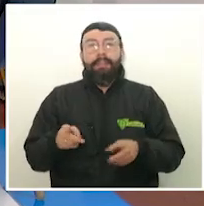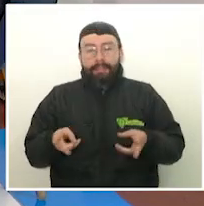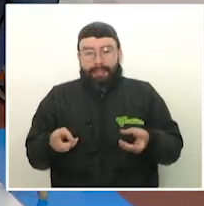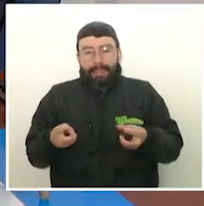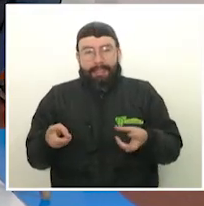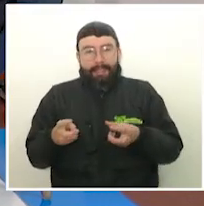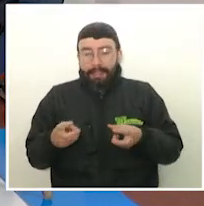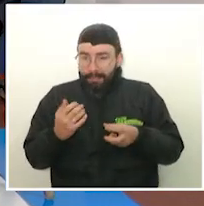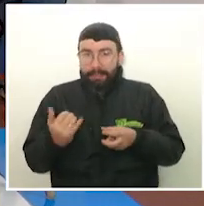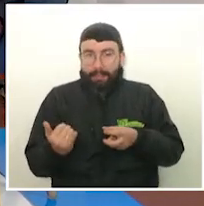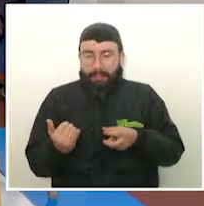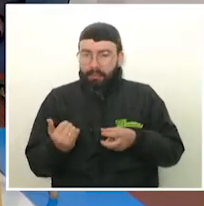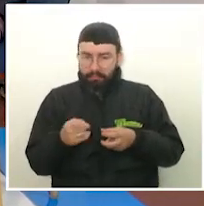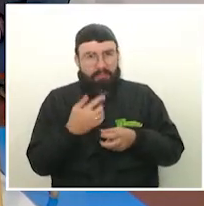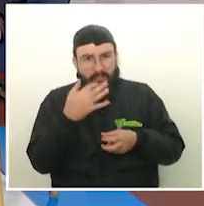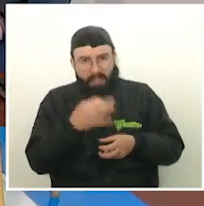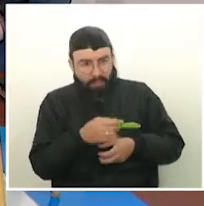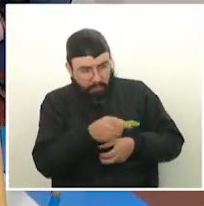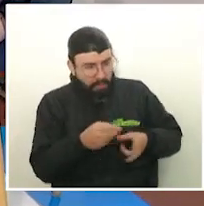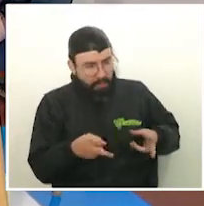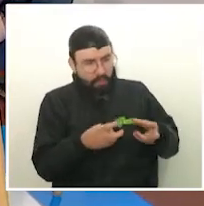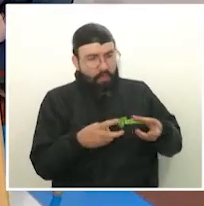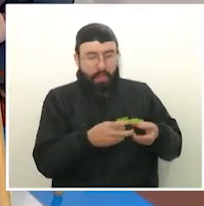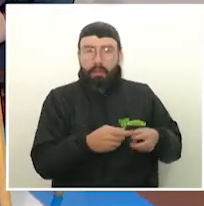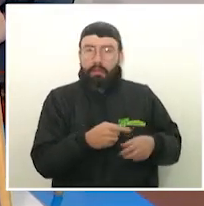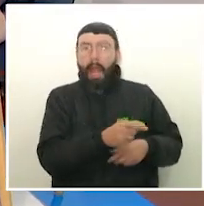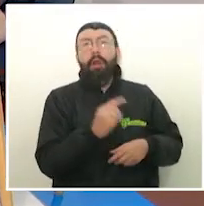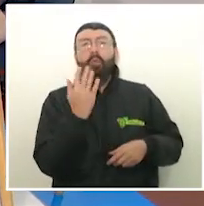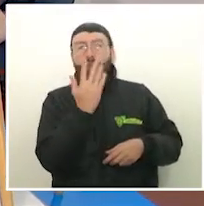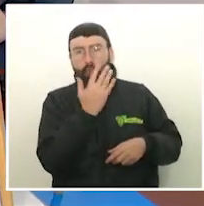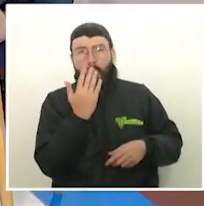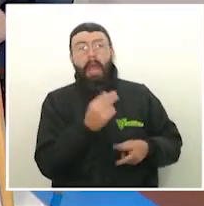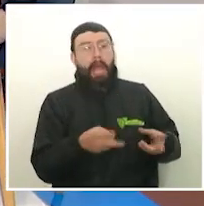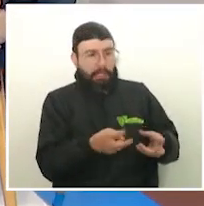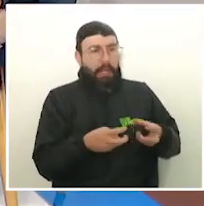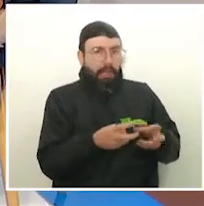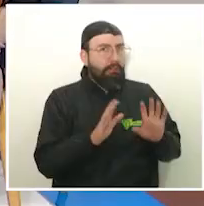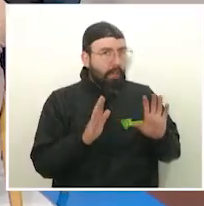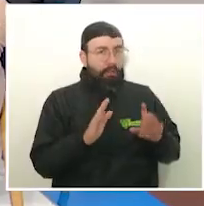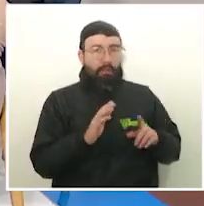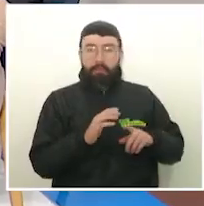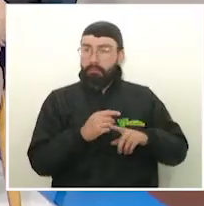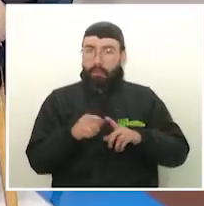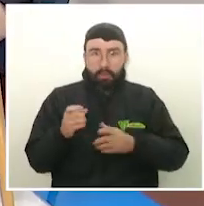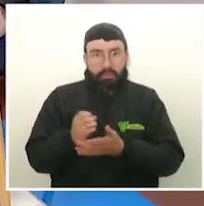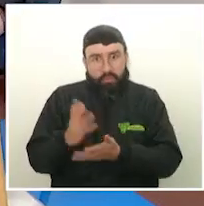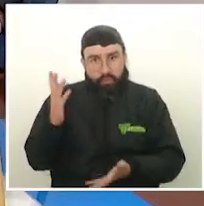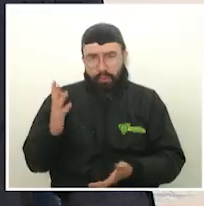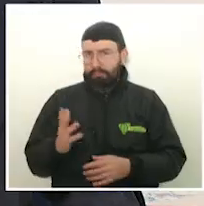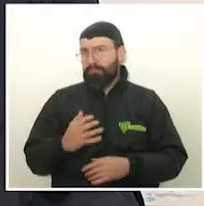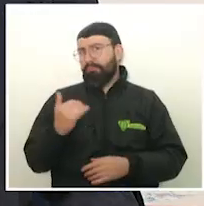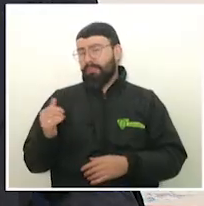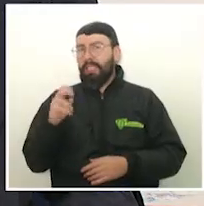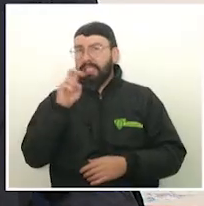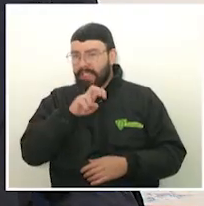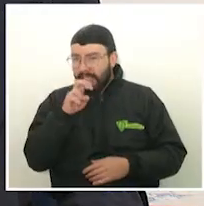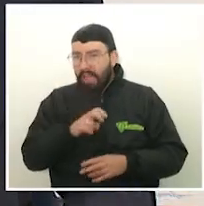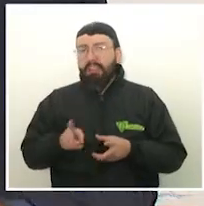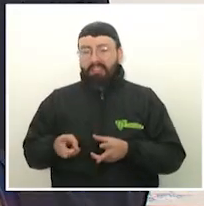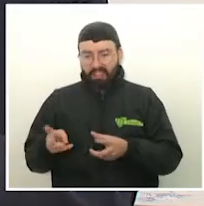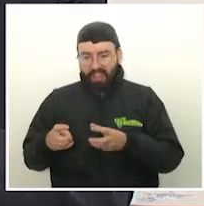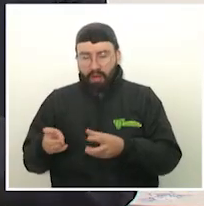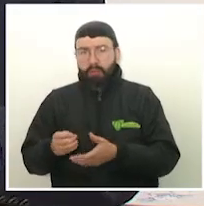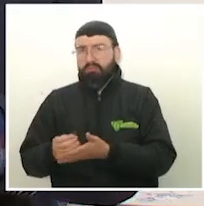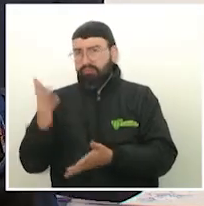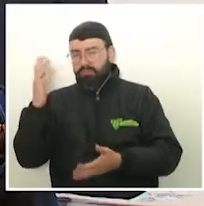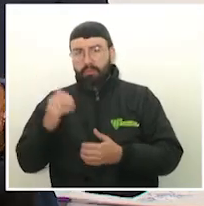cangrejo. Es con sabor a cangrejo. Porque si algo es costoso es consumir carne de cangrejo. Que le